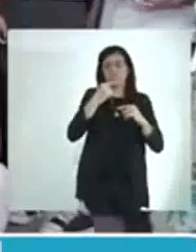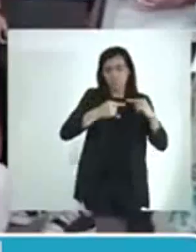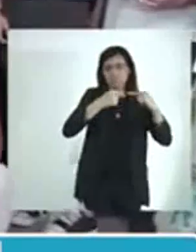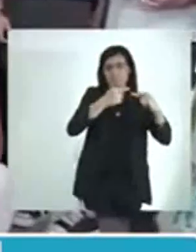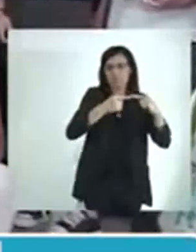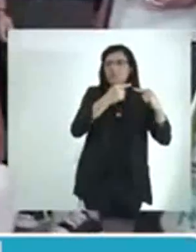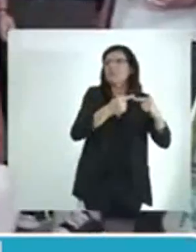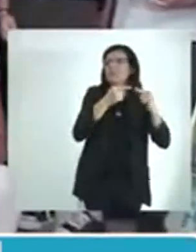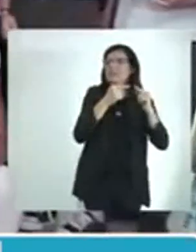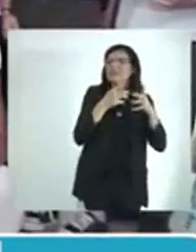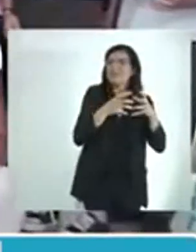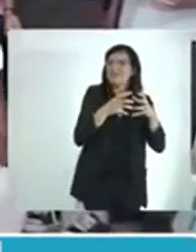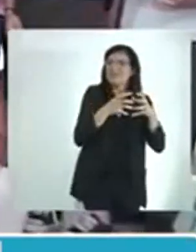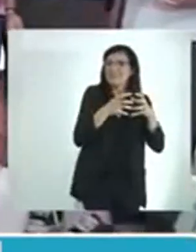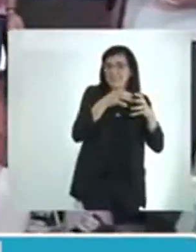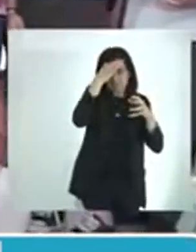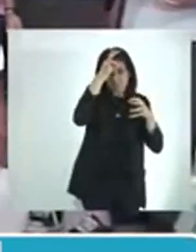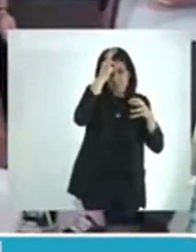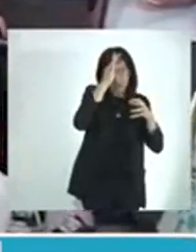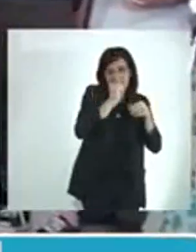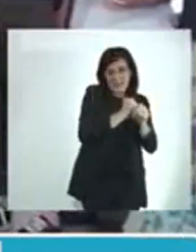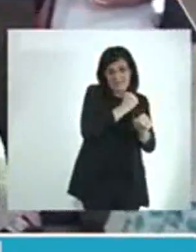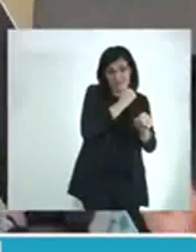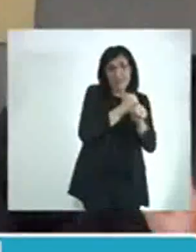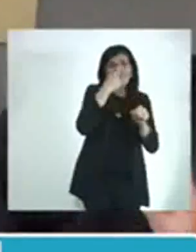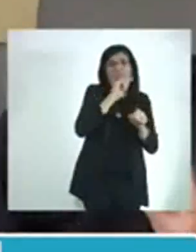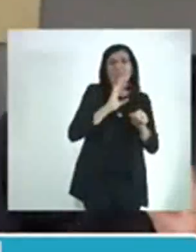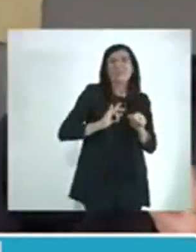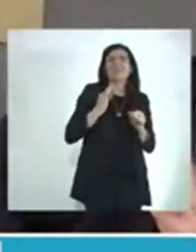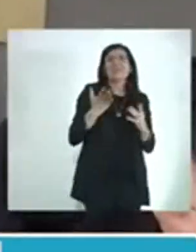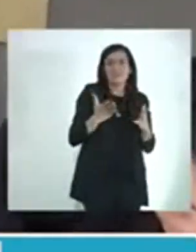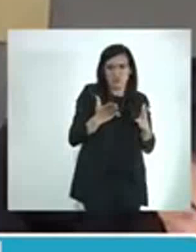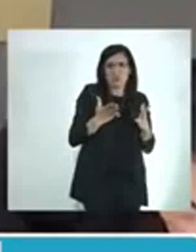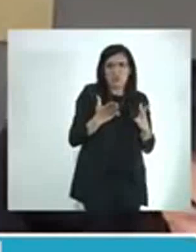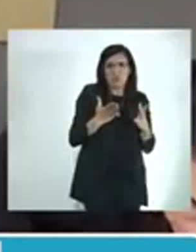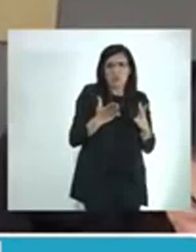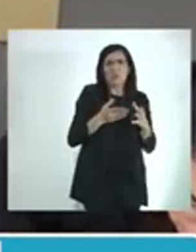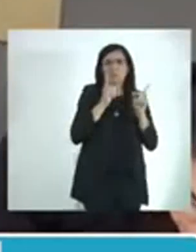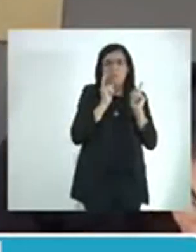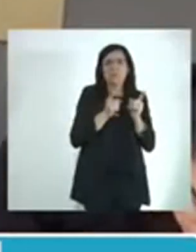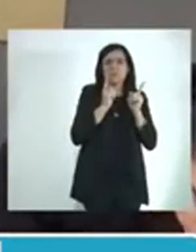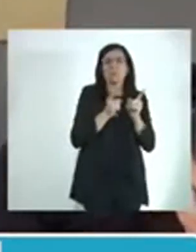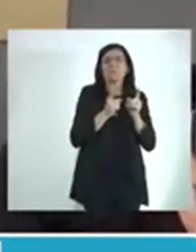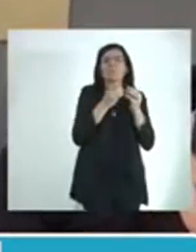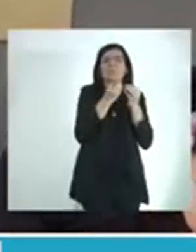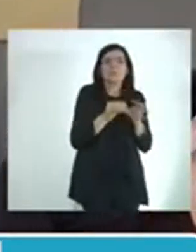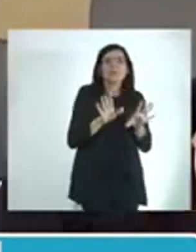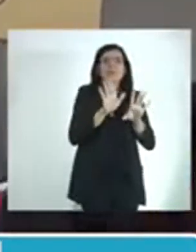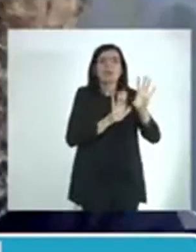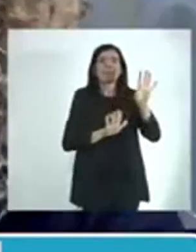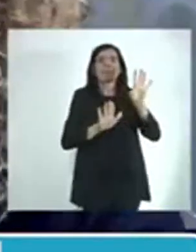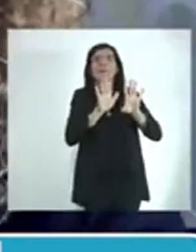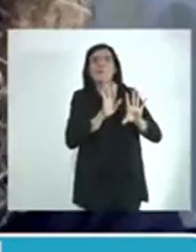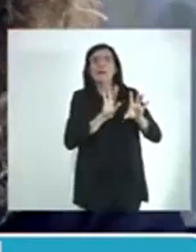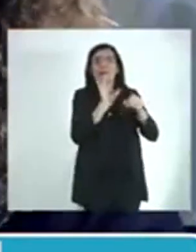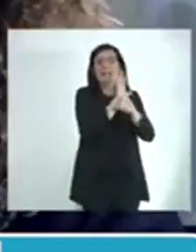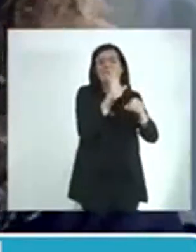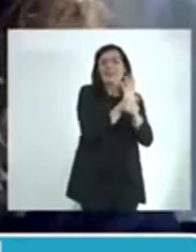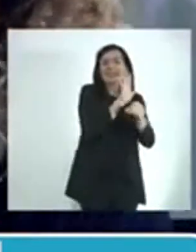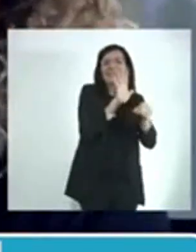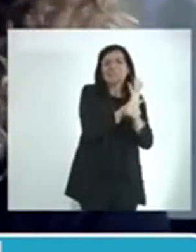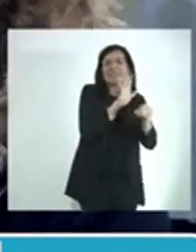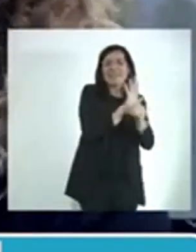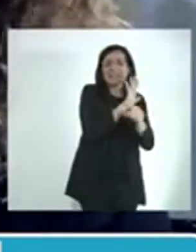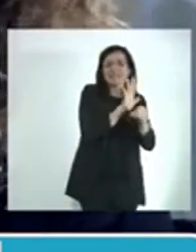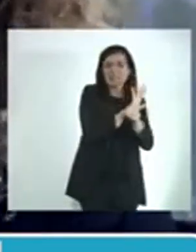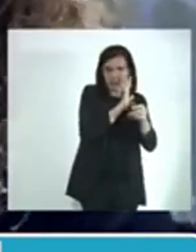la temática y no la dejan nunca hasta fin de año, porque ellos empiezan a abordar a partir de un